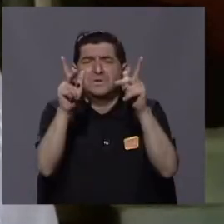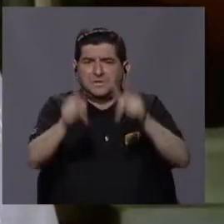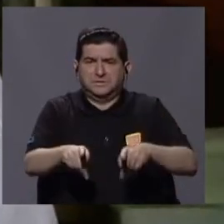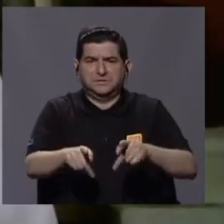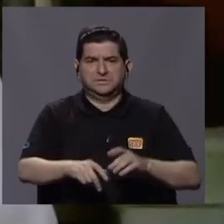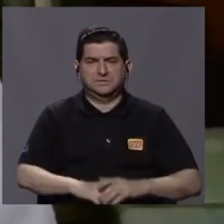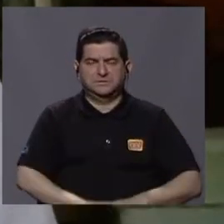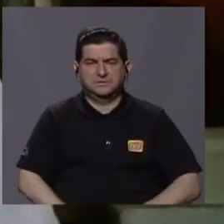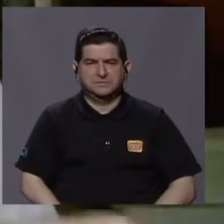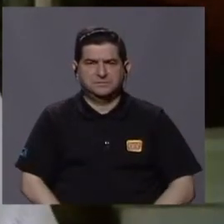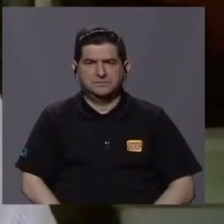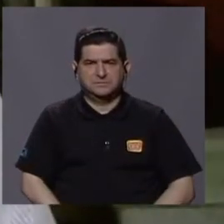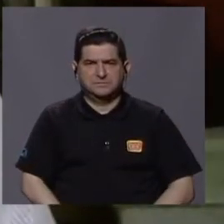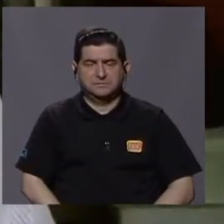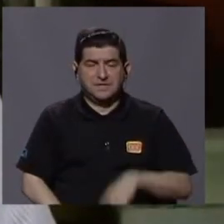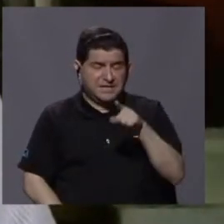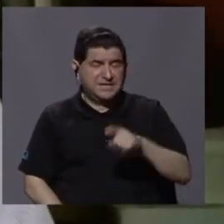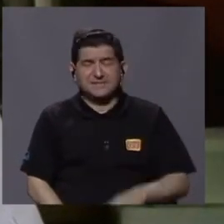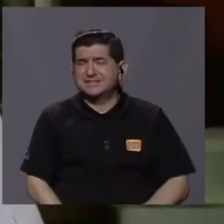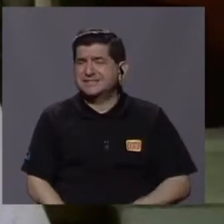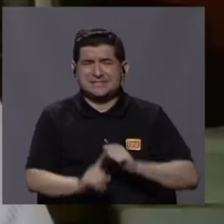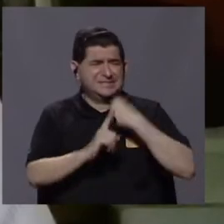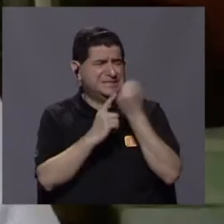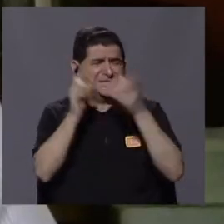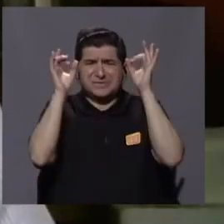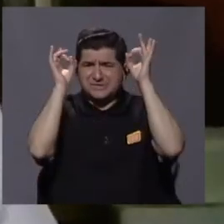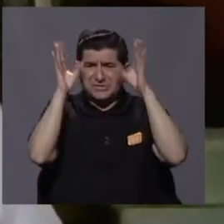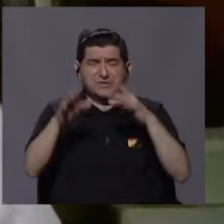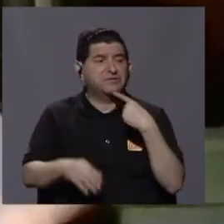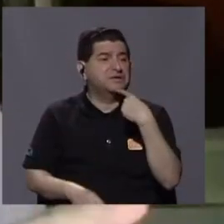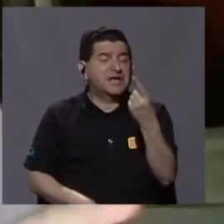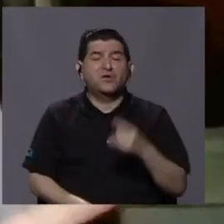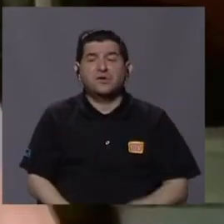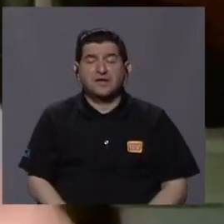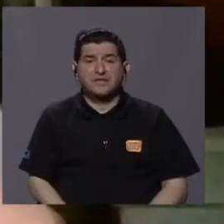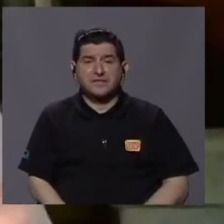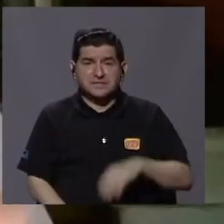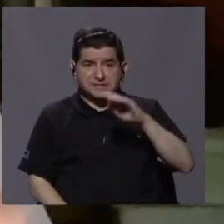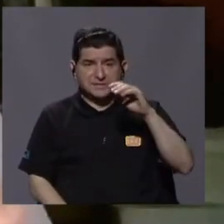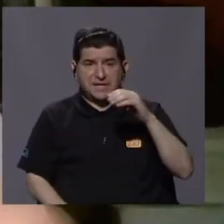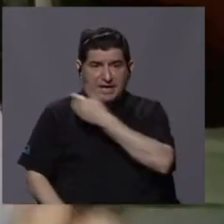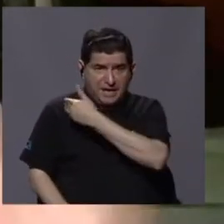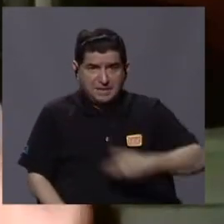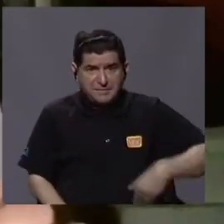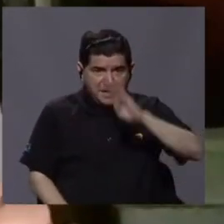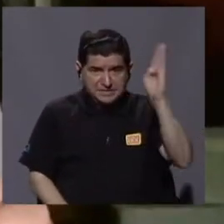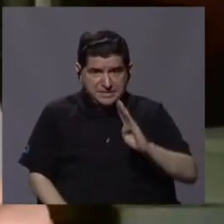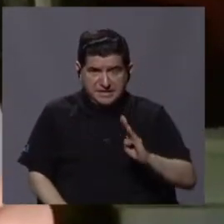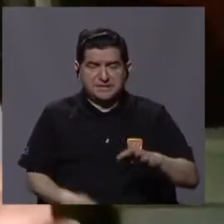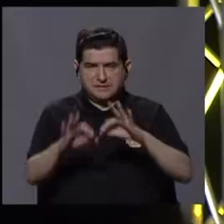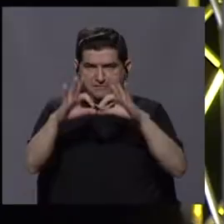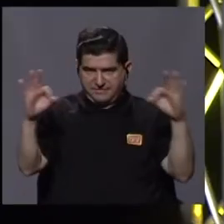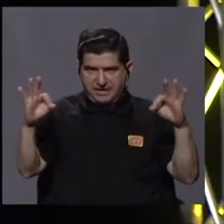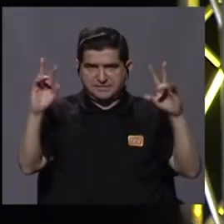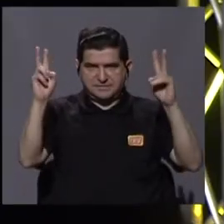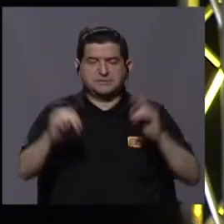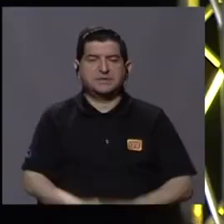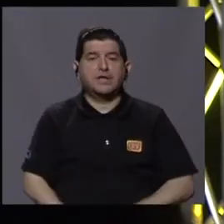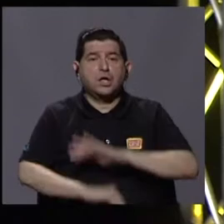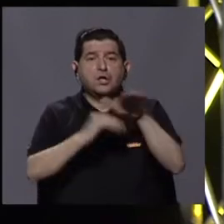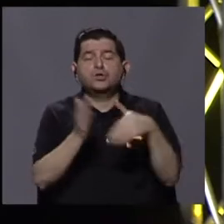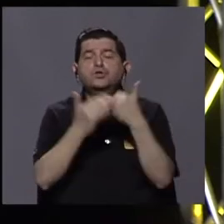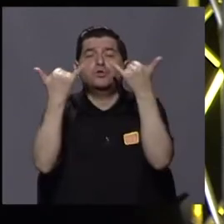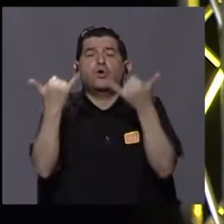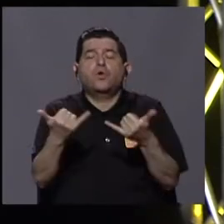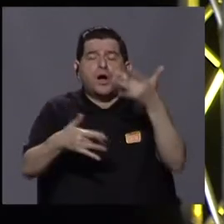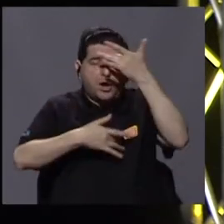es patético la cita de bolsonaro repito textualmente dice bolsonaro todo ahora